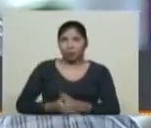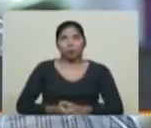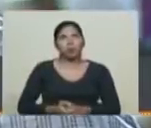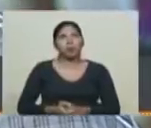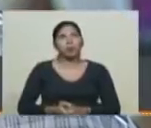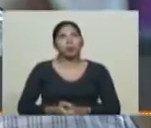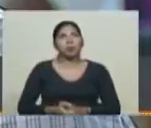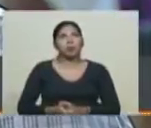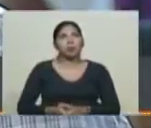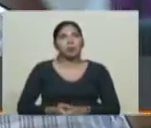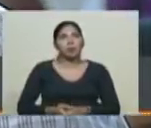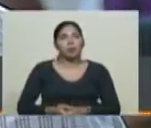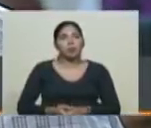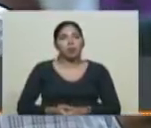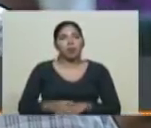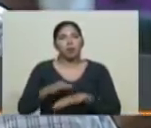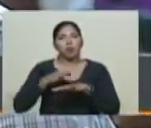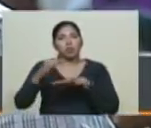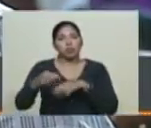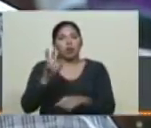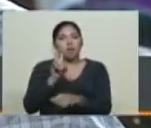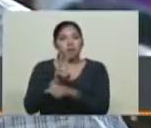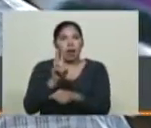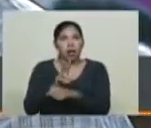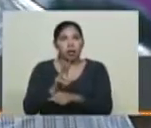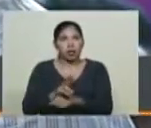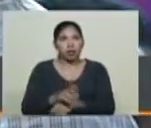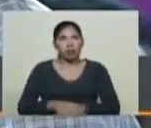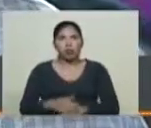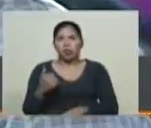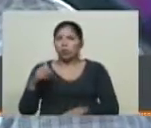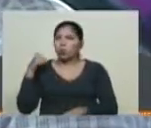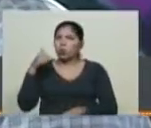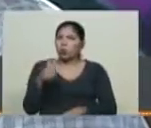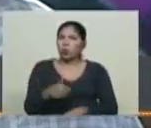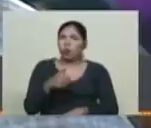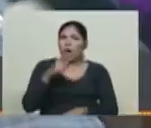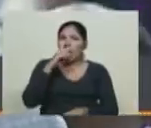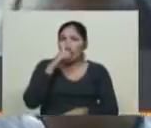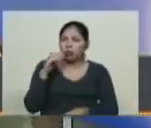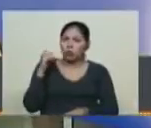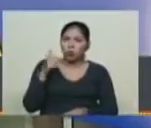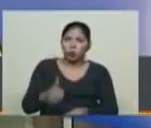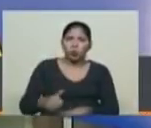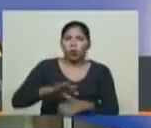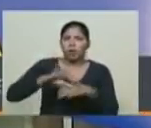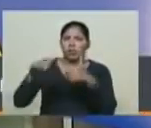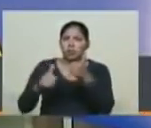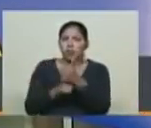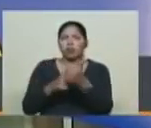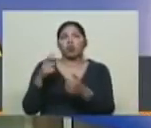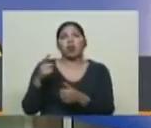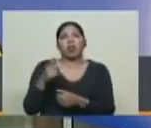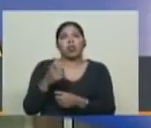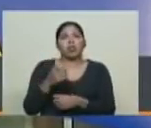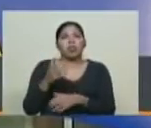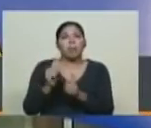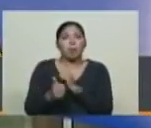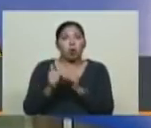Alejandro, camarada, que muchos años fue viceministro de deportes. Tremendo alcalde que tenemos